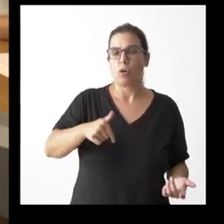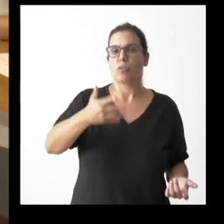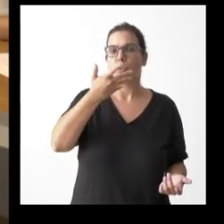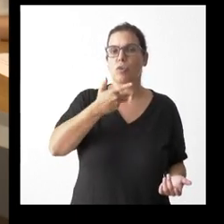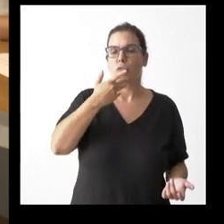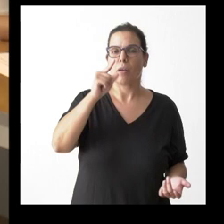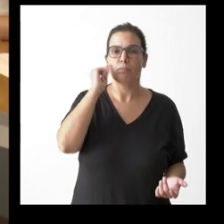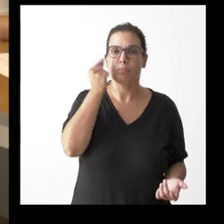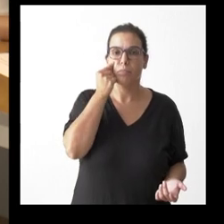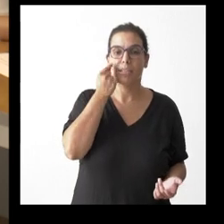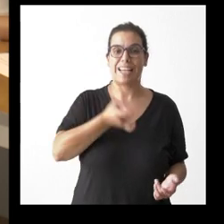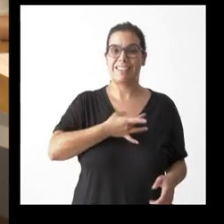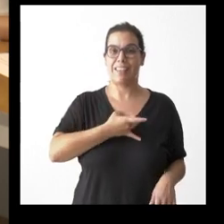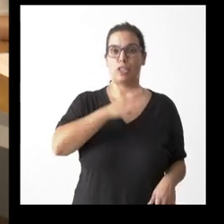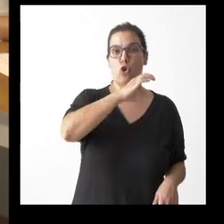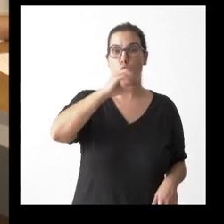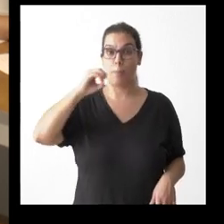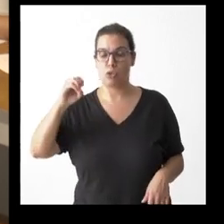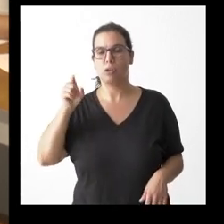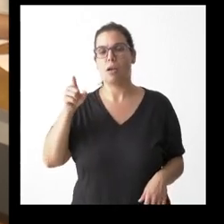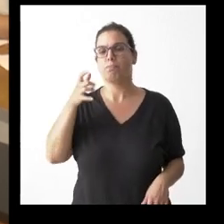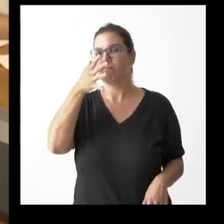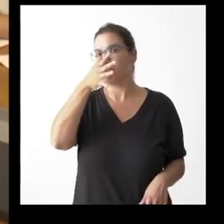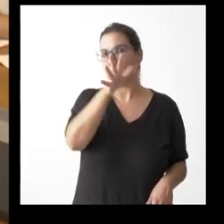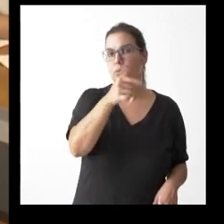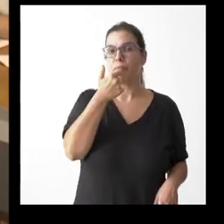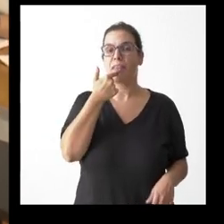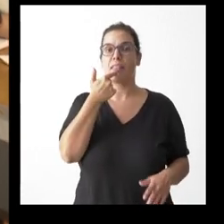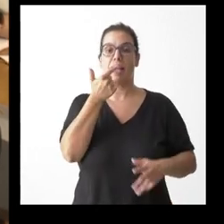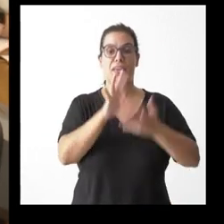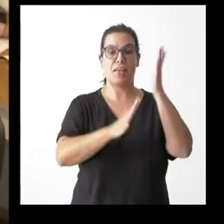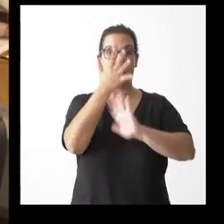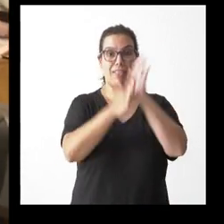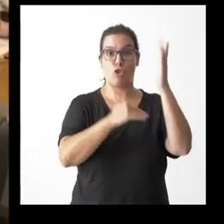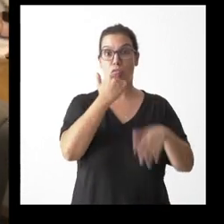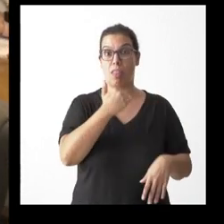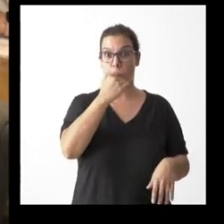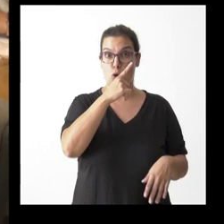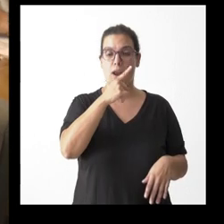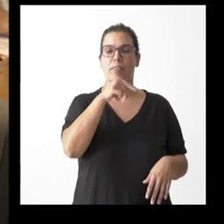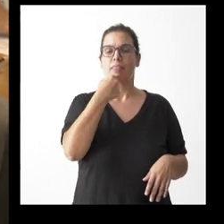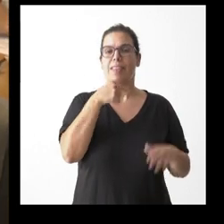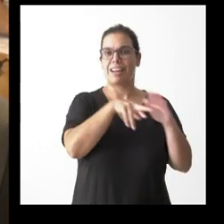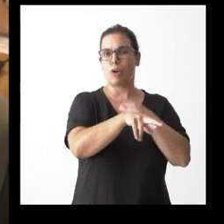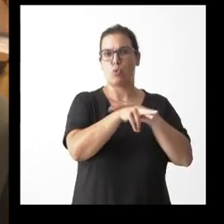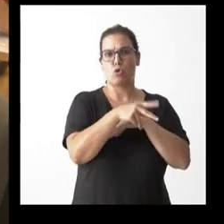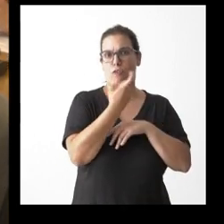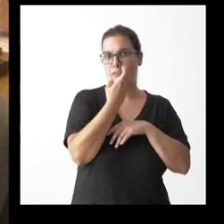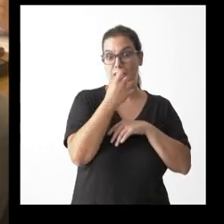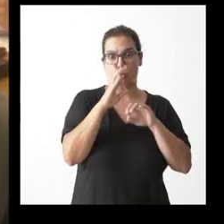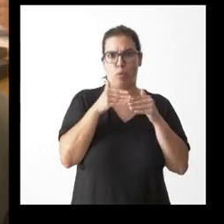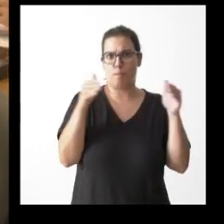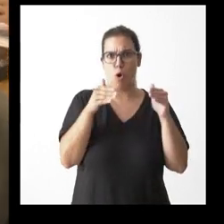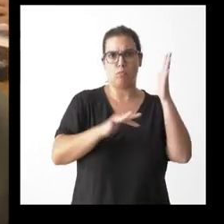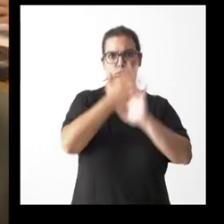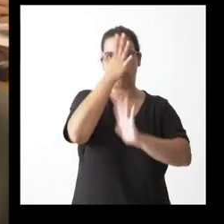de Comisiones Obreras contra la Junta de Castilla y León, que en el incendio de la Sierra de Culebra ellos señalan que hay una falta de medios al comenzar el incendio. Y